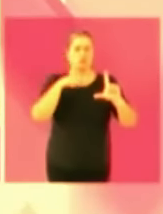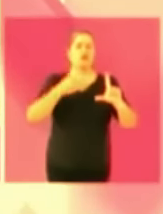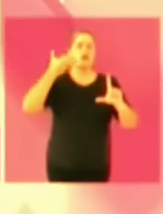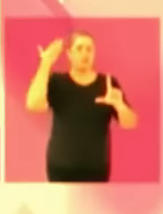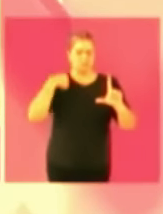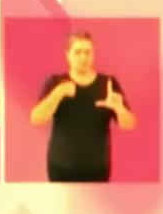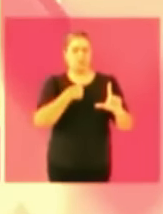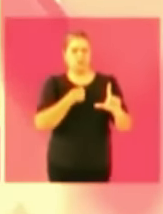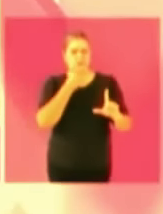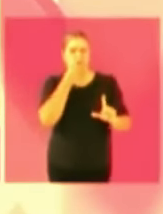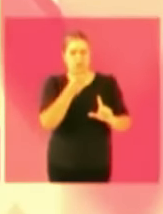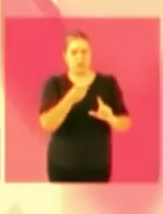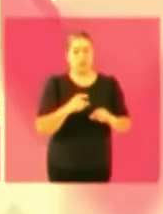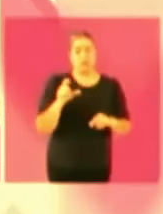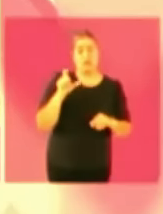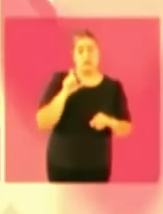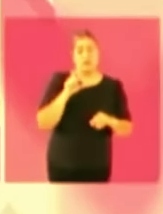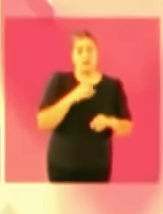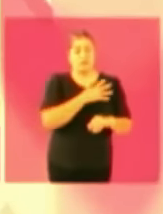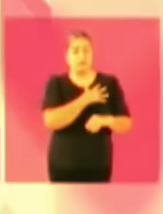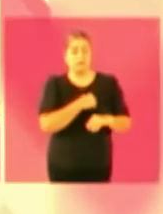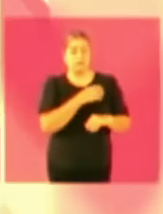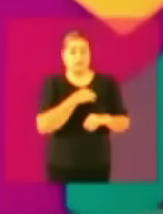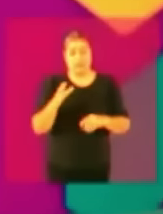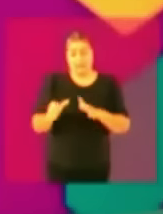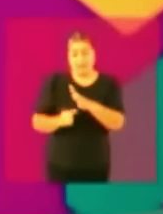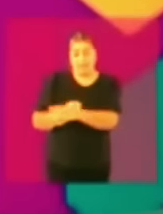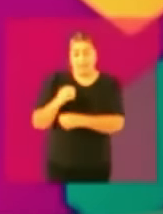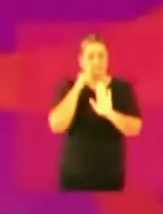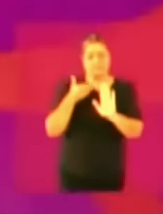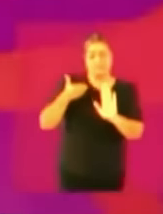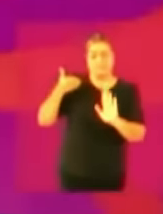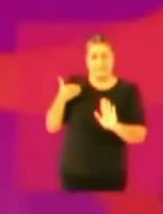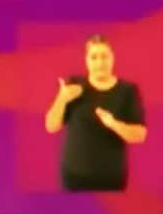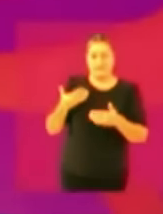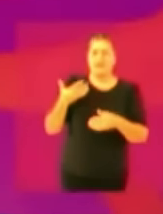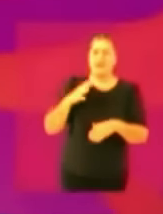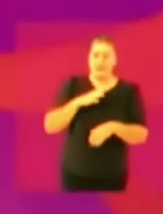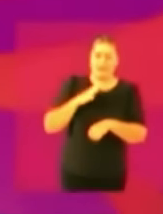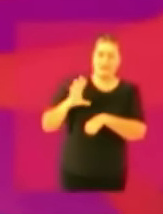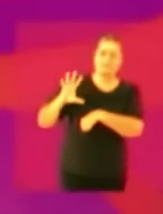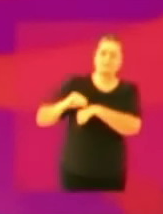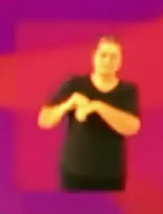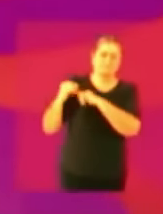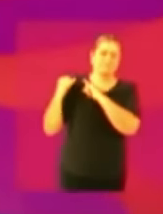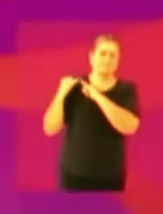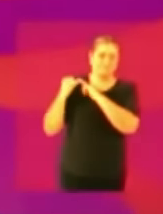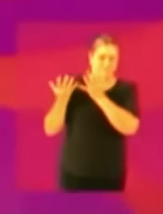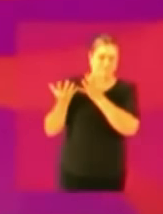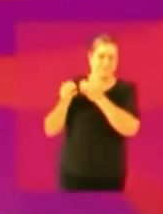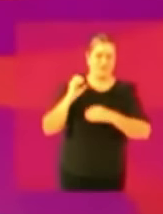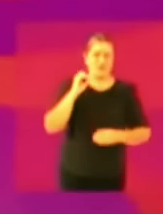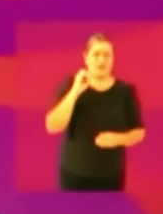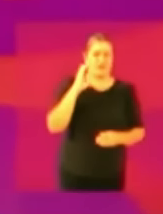Entonces, pero para mí la gran decepción fue Xochitl Gálvez. Claudia gana porque, a ver, sé que voy a decir una barbaridad, porque no pierde. Ella está administrando una